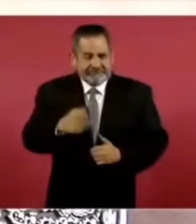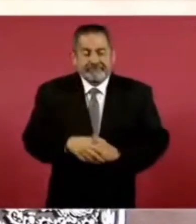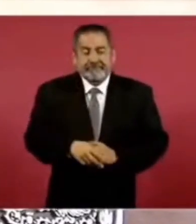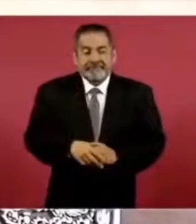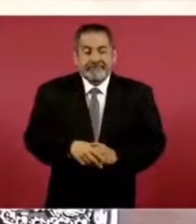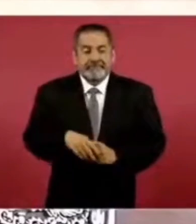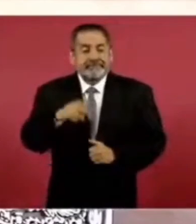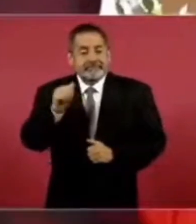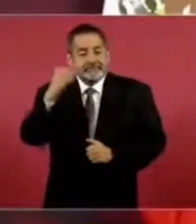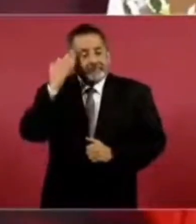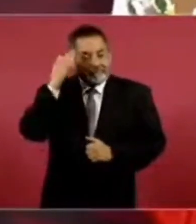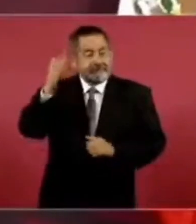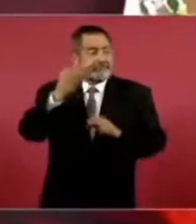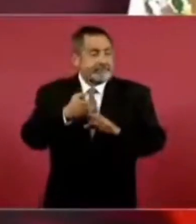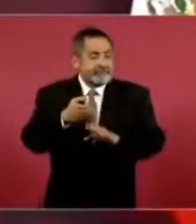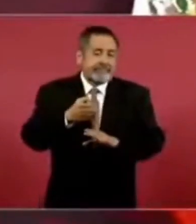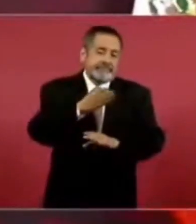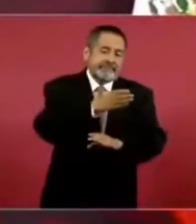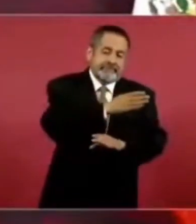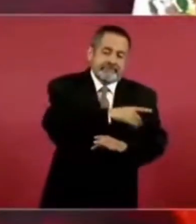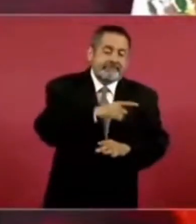Cuando la campaña del